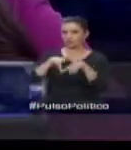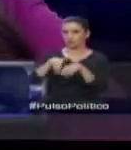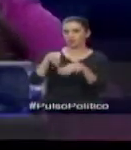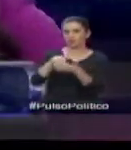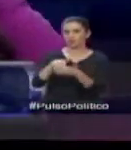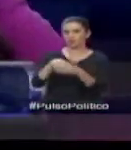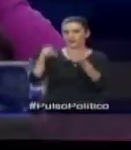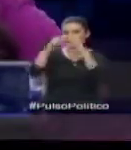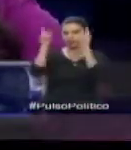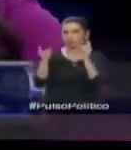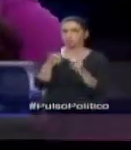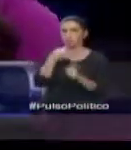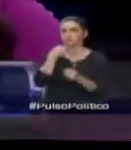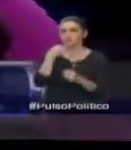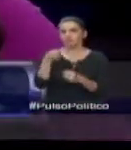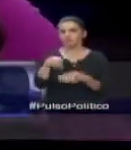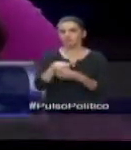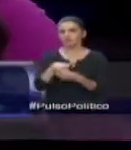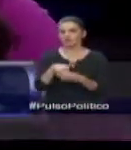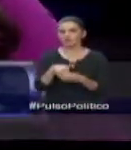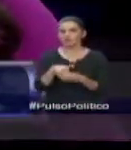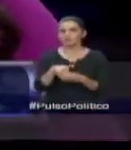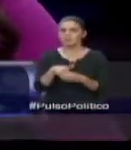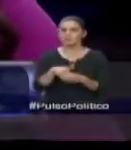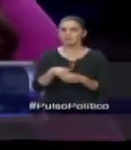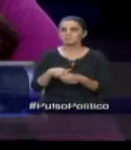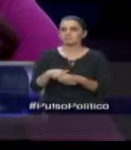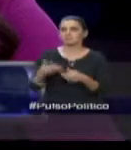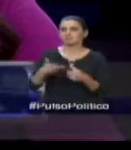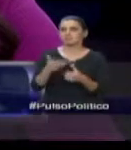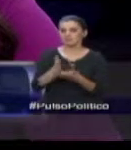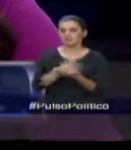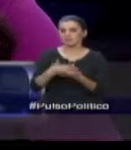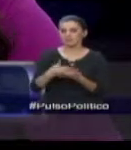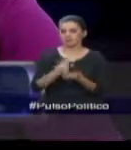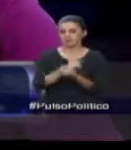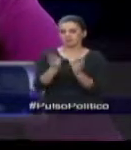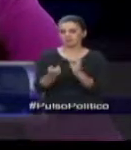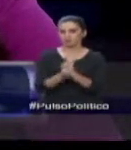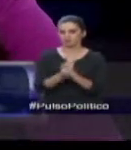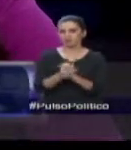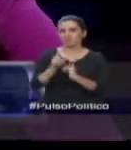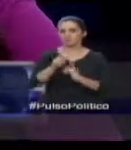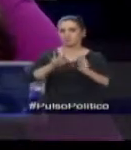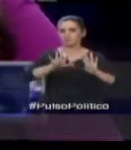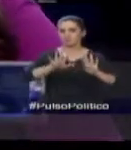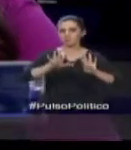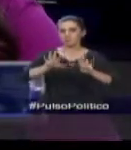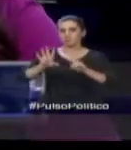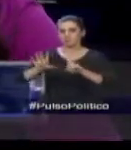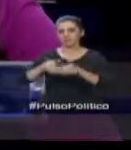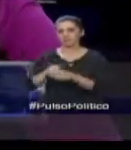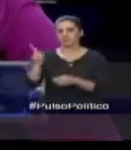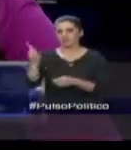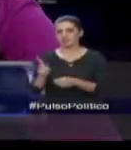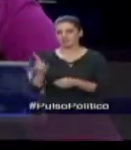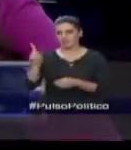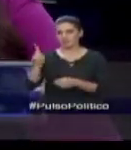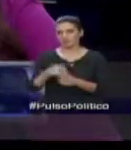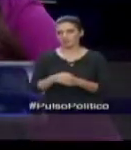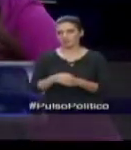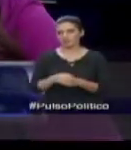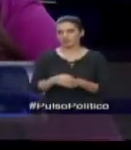sector público en la en el tercer bloque de reformas que fue aprobado el 16 de enero de 1996 en el congreso presidido por fabián alarcón